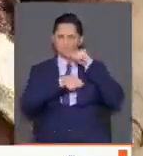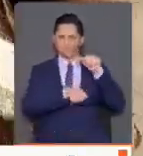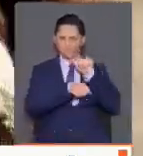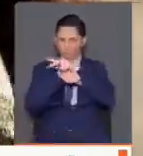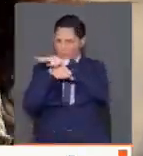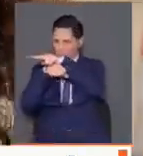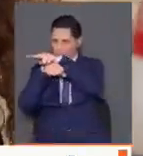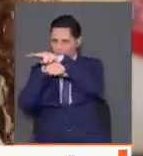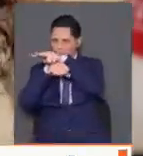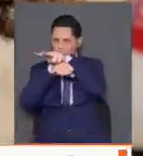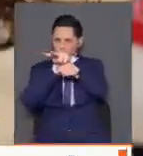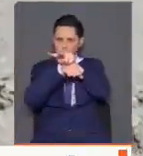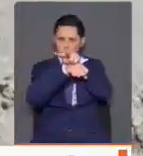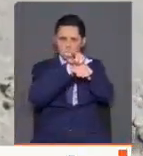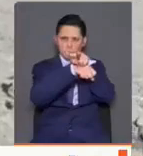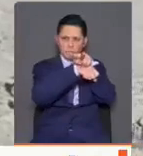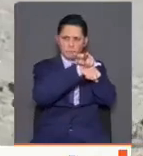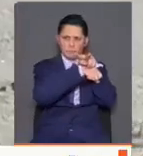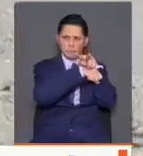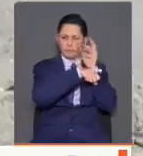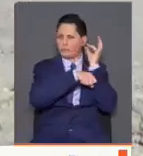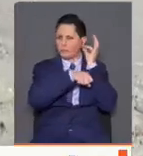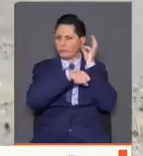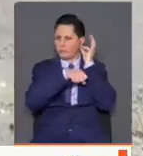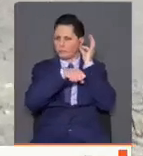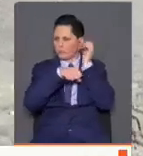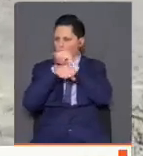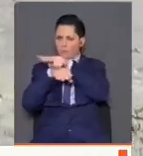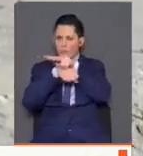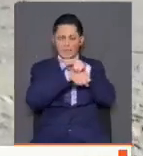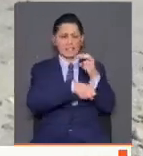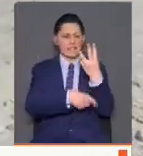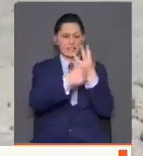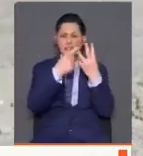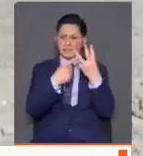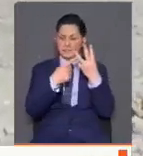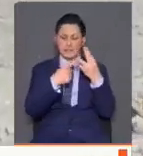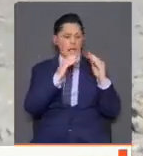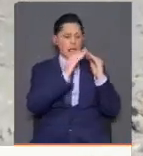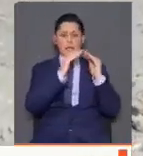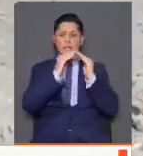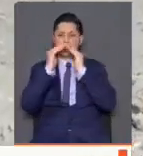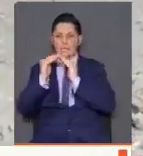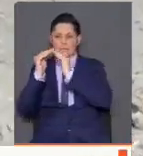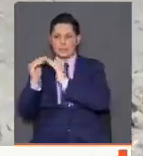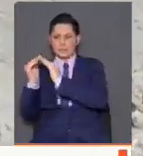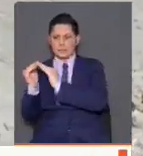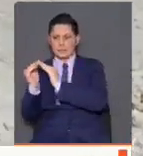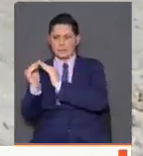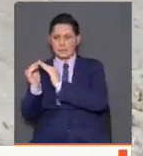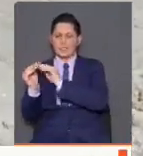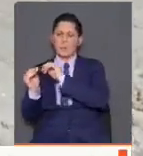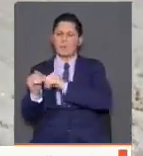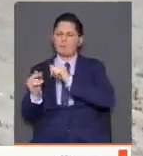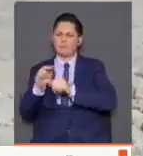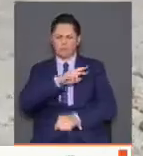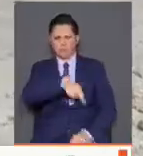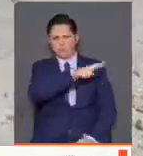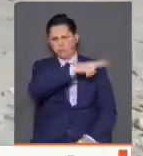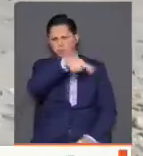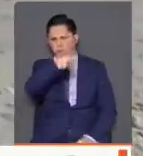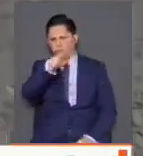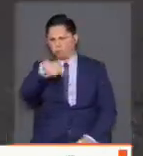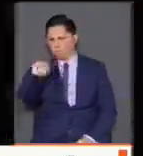tomas, pero con el tiempo... Estas tres casas dieron el pie para que se tomaran más terreno. De hecho, ahora tienen más terrenos tomados hacia